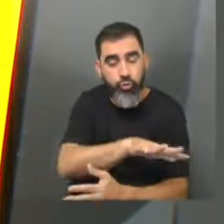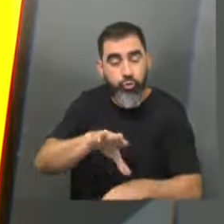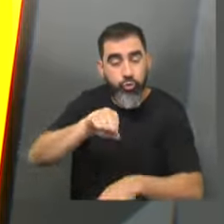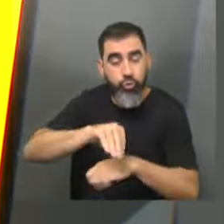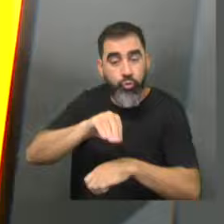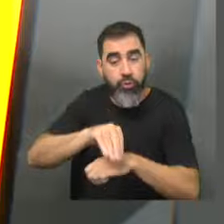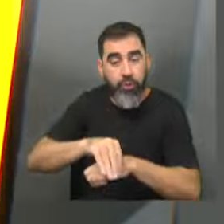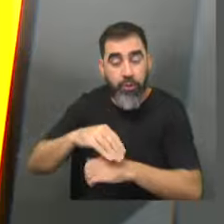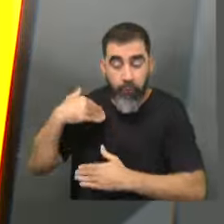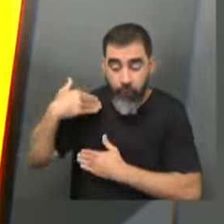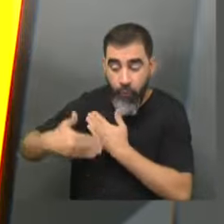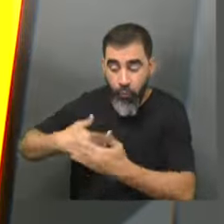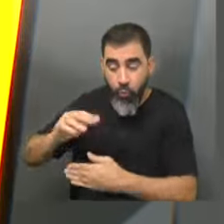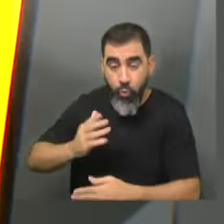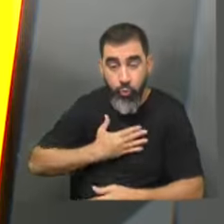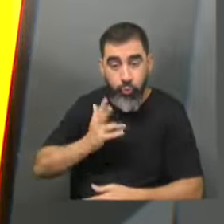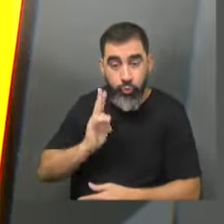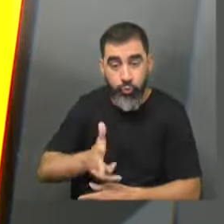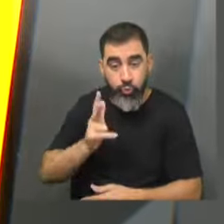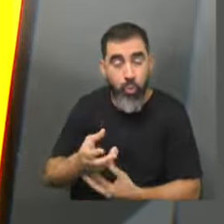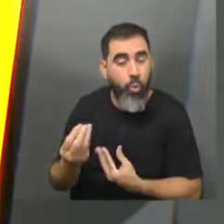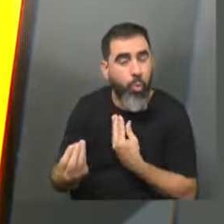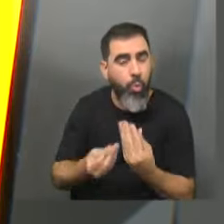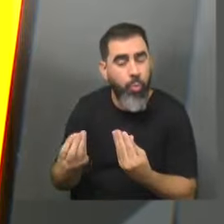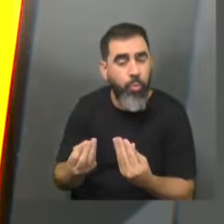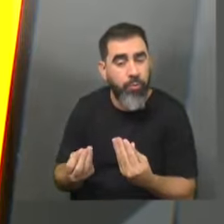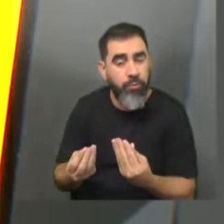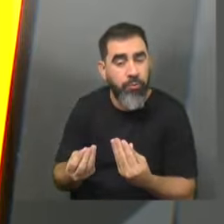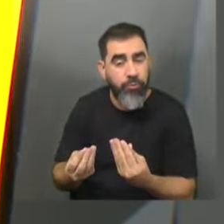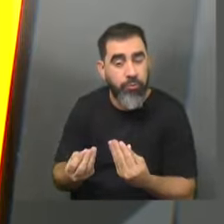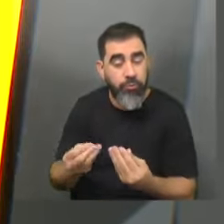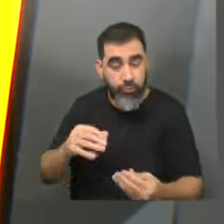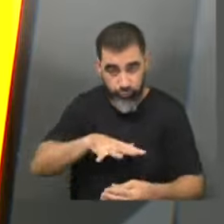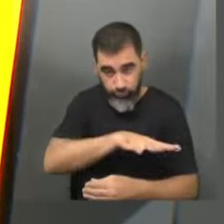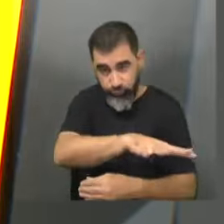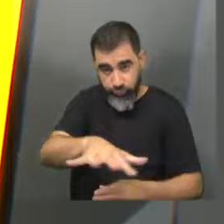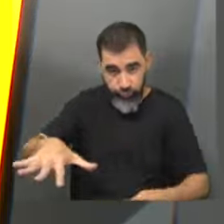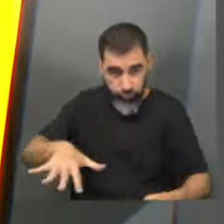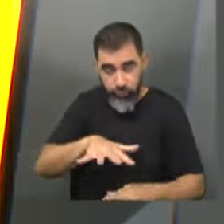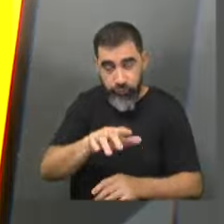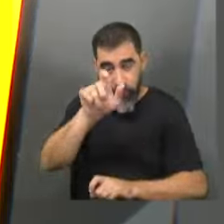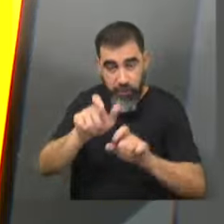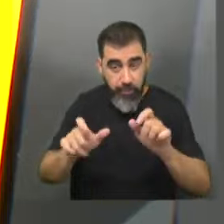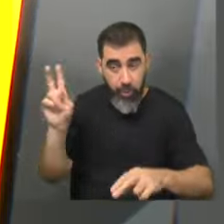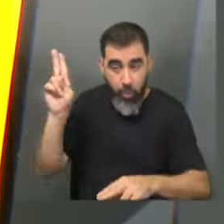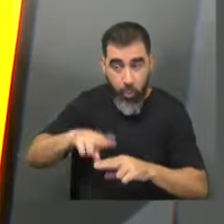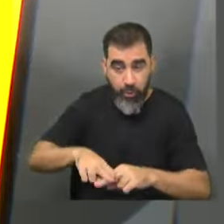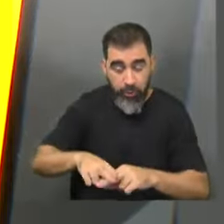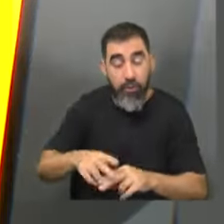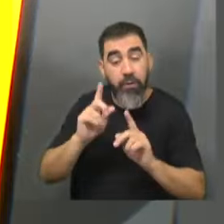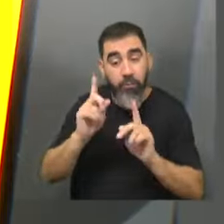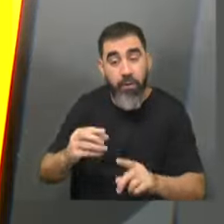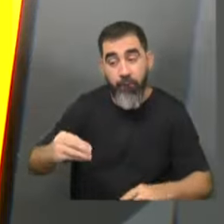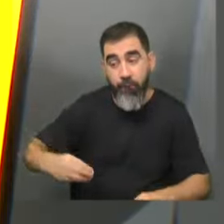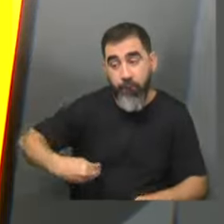de la evolución del ser humano, que nos hablan de cómo fue, en este caso, la sociedad de las personas que murieron allí, pero también los que